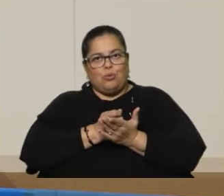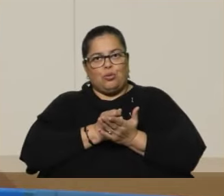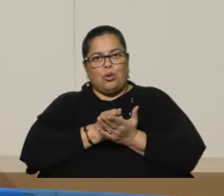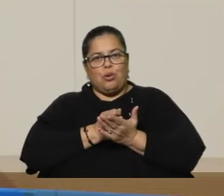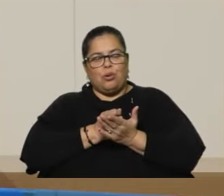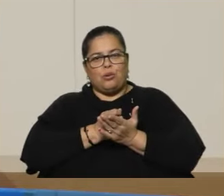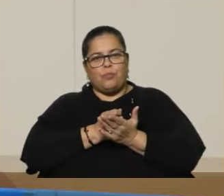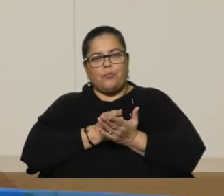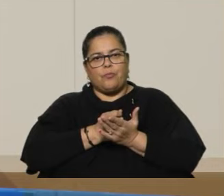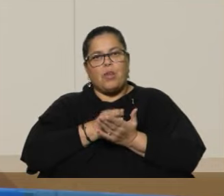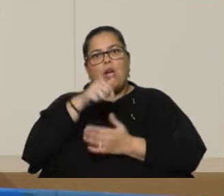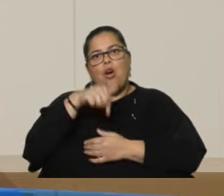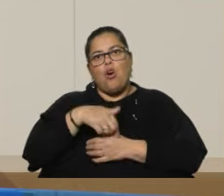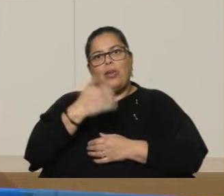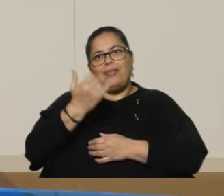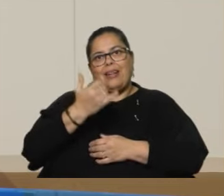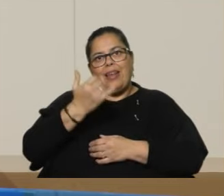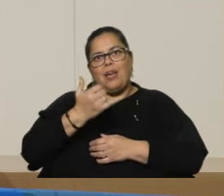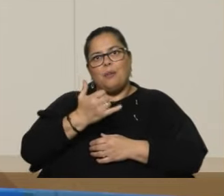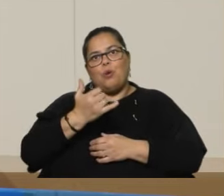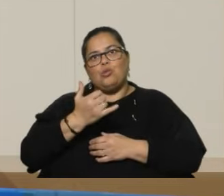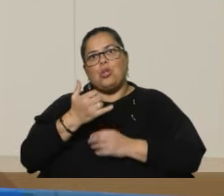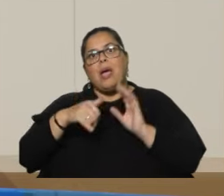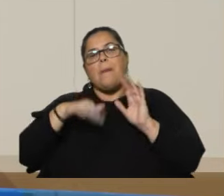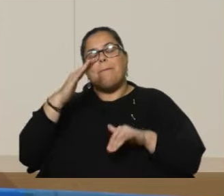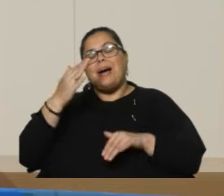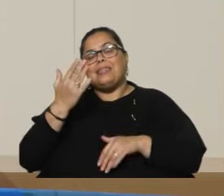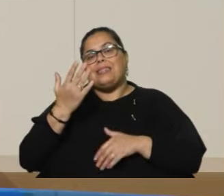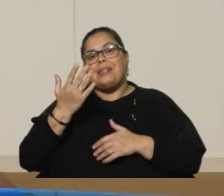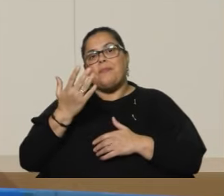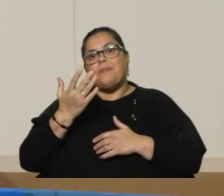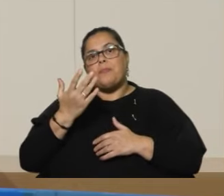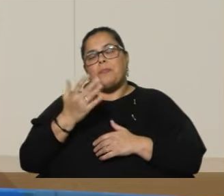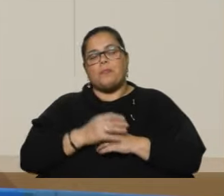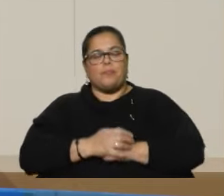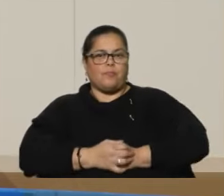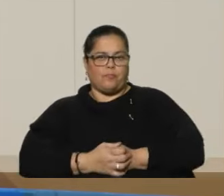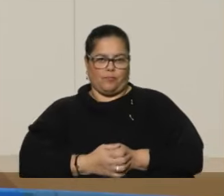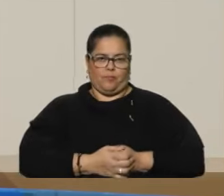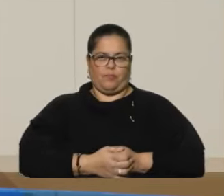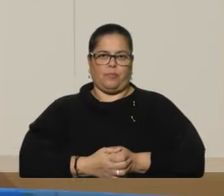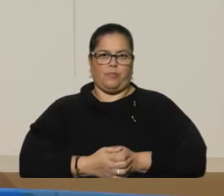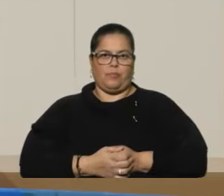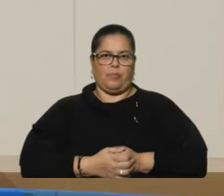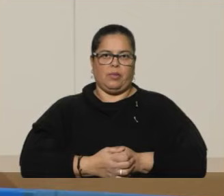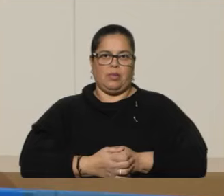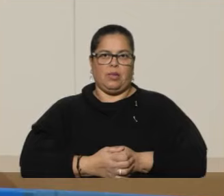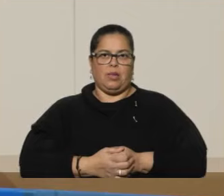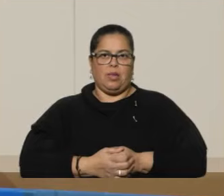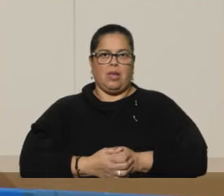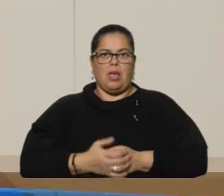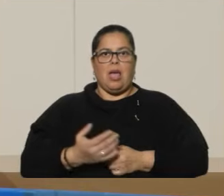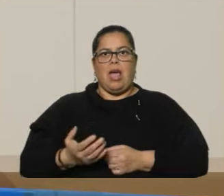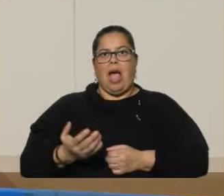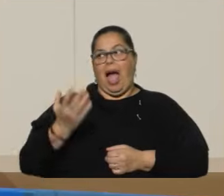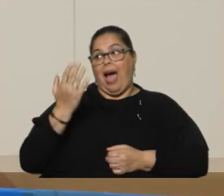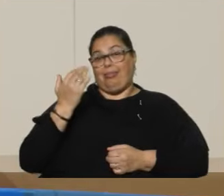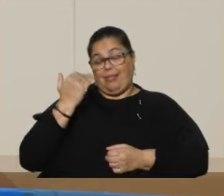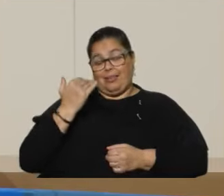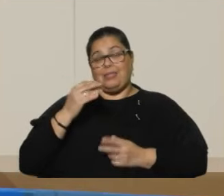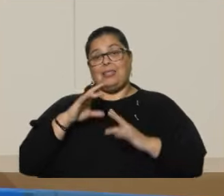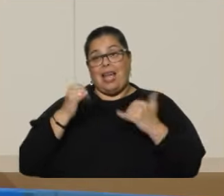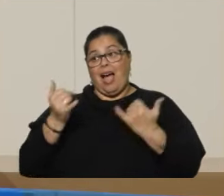tenemos un escalón bastante bien por encima de perder el riesgo país. Estábamos al borde, estábamos con doble amarilla. Nos habían, Fitch, la agencia, nos había avisado, van a